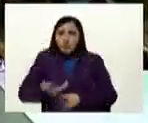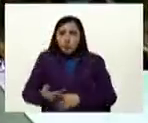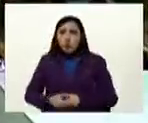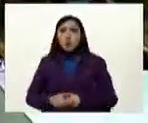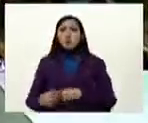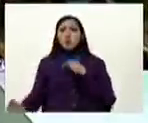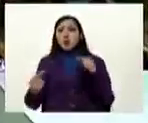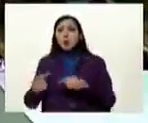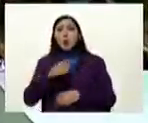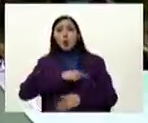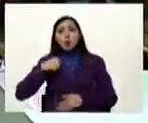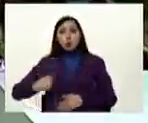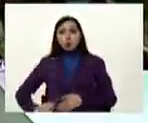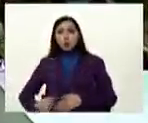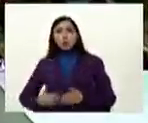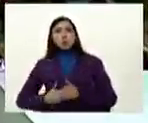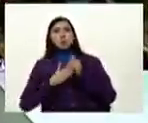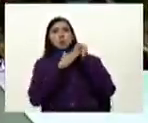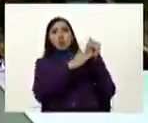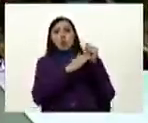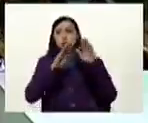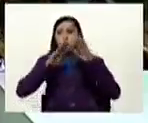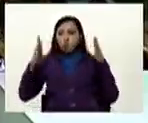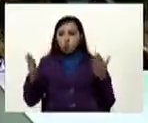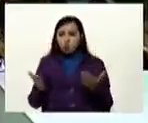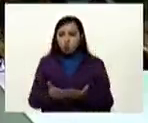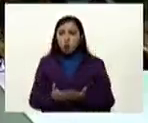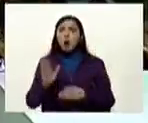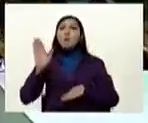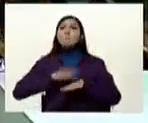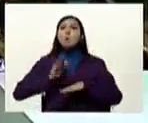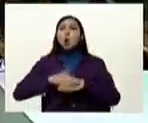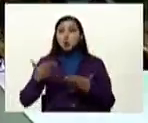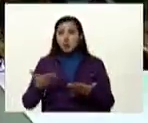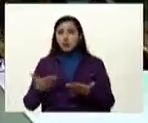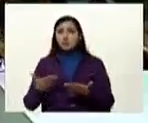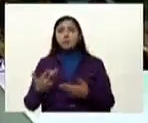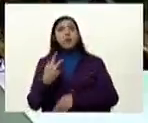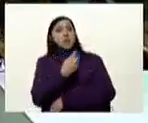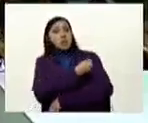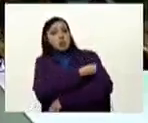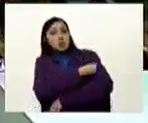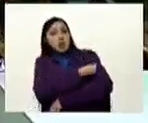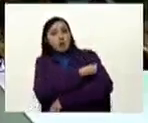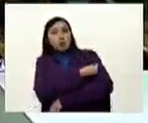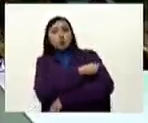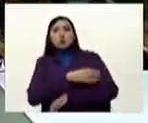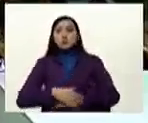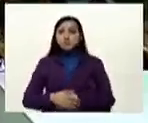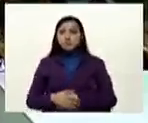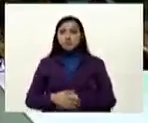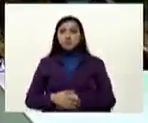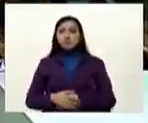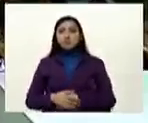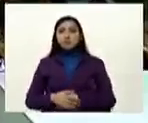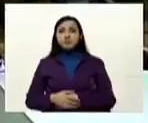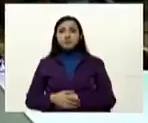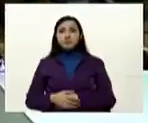el liderazgo mundial al haber enviado ya al cierre de este